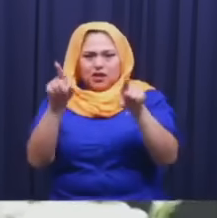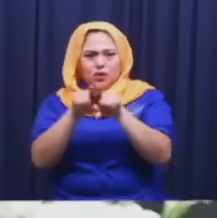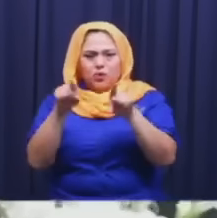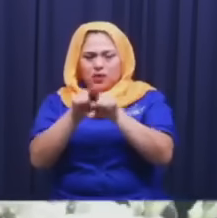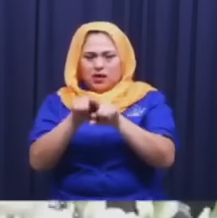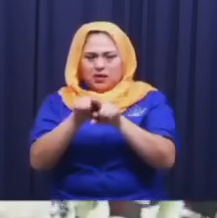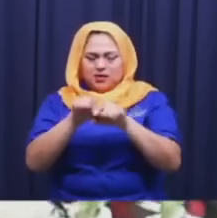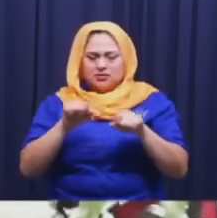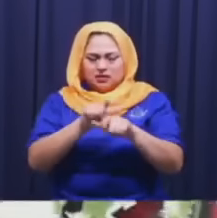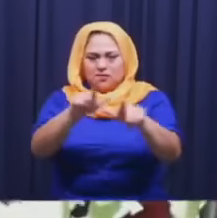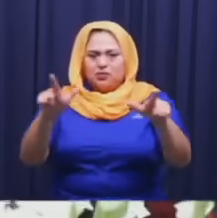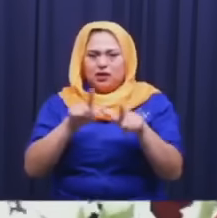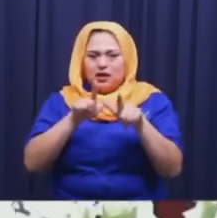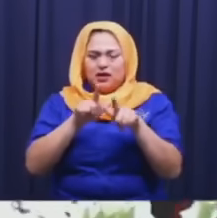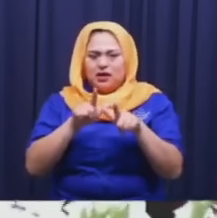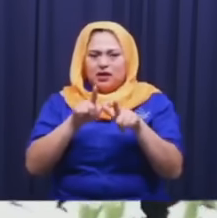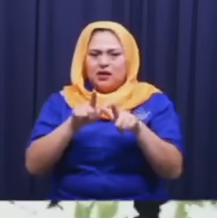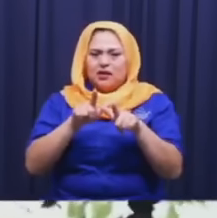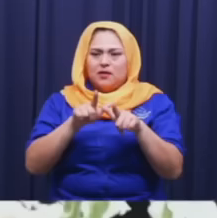la que entró.